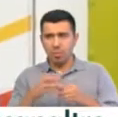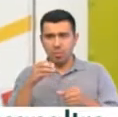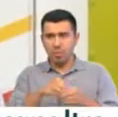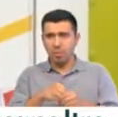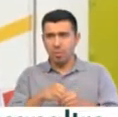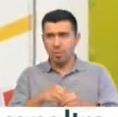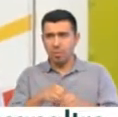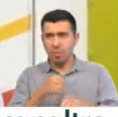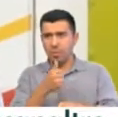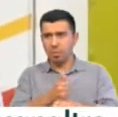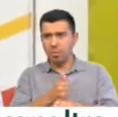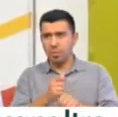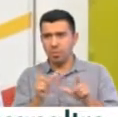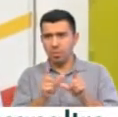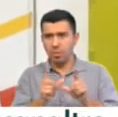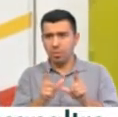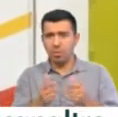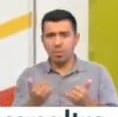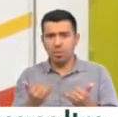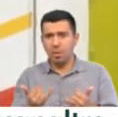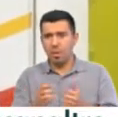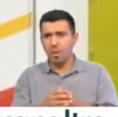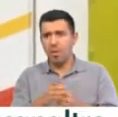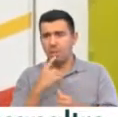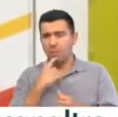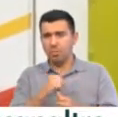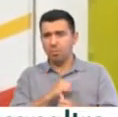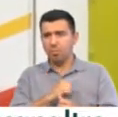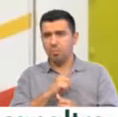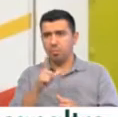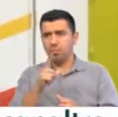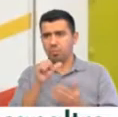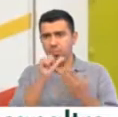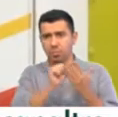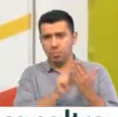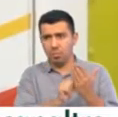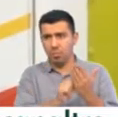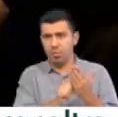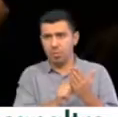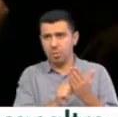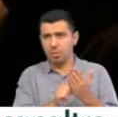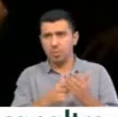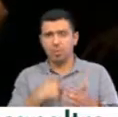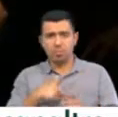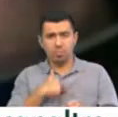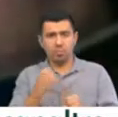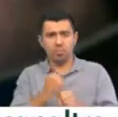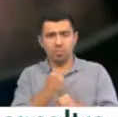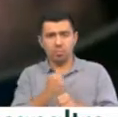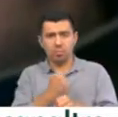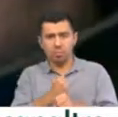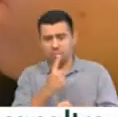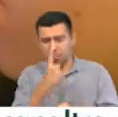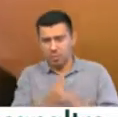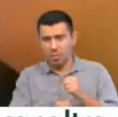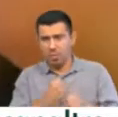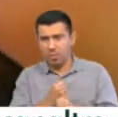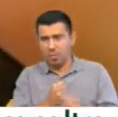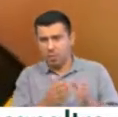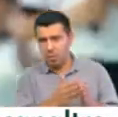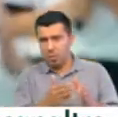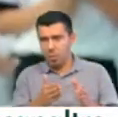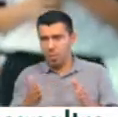de DirecTV. Tenemos una programación que hemos venido trabajando durante el año, donde se